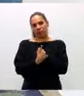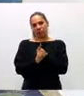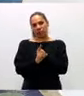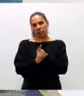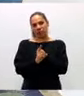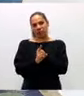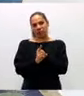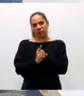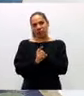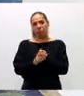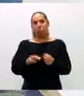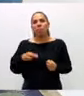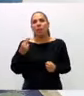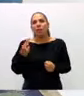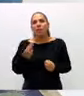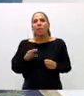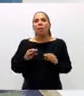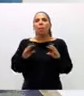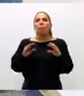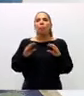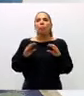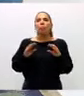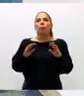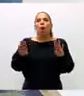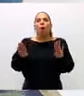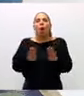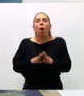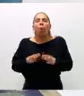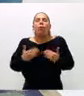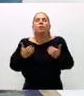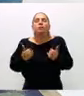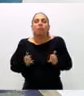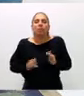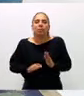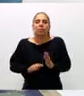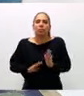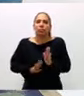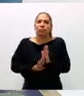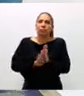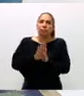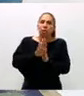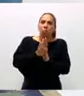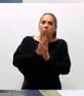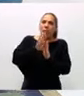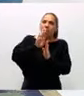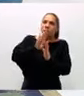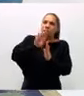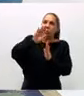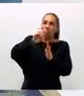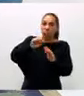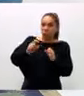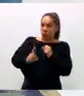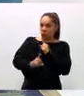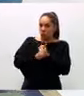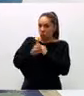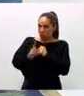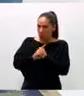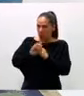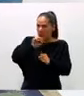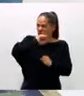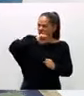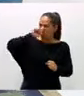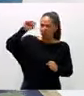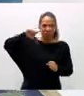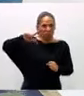se va alimentando cada vez y se va haciendo como una historia de estas rencillas, de estas tensiones,